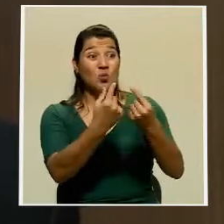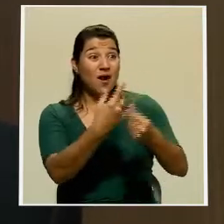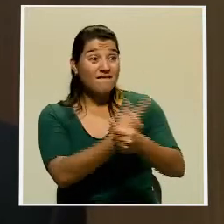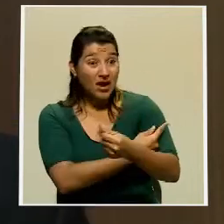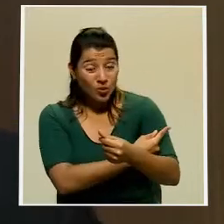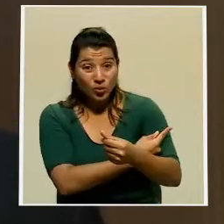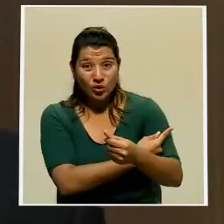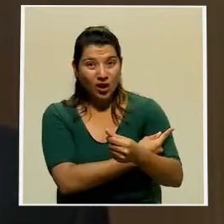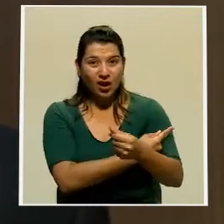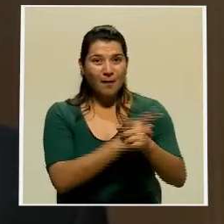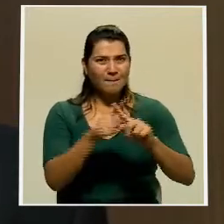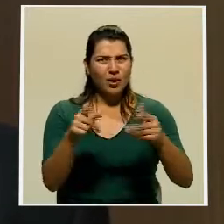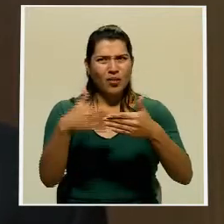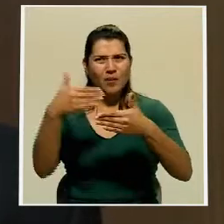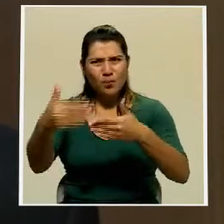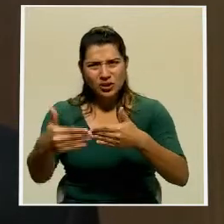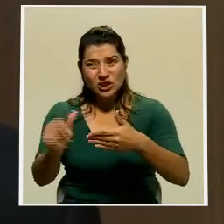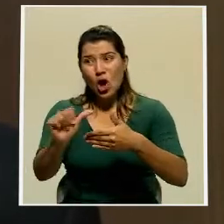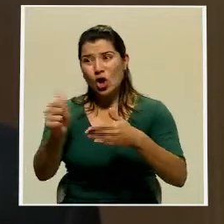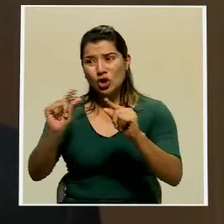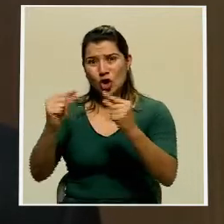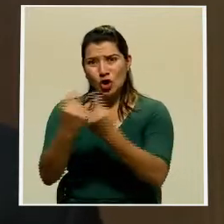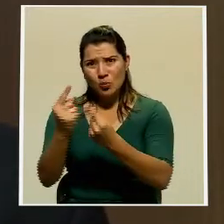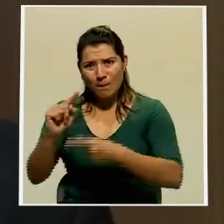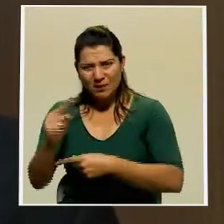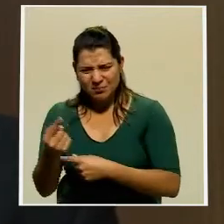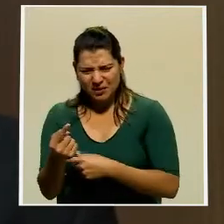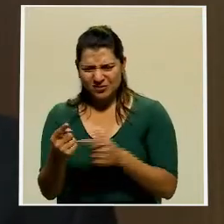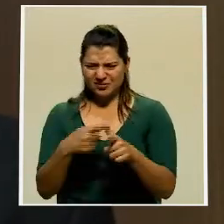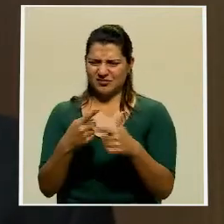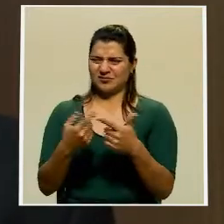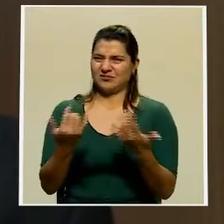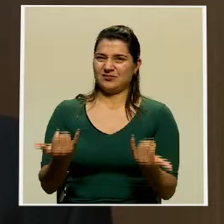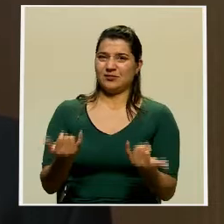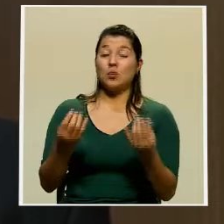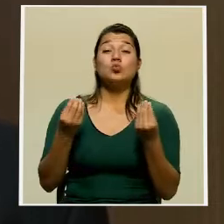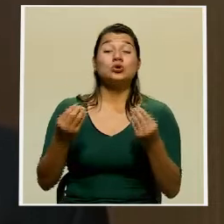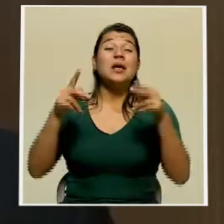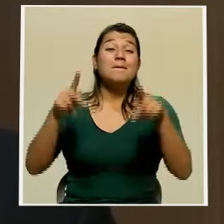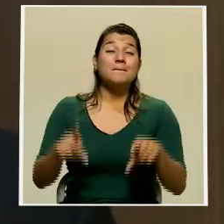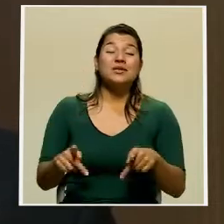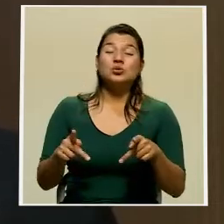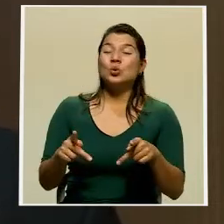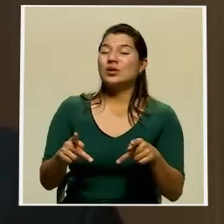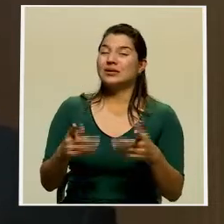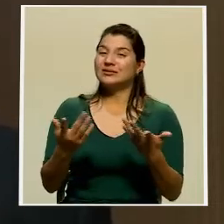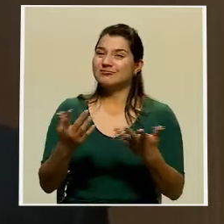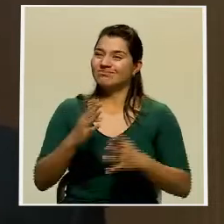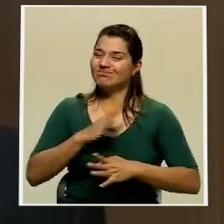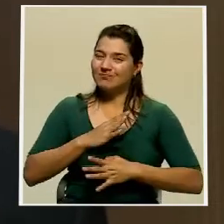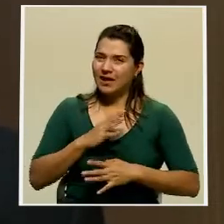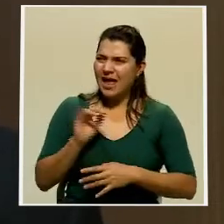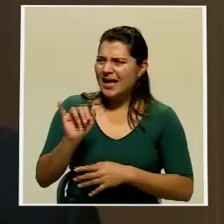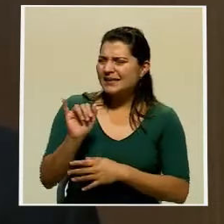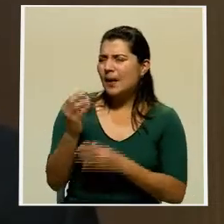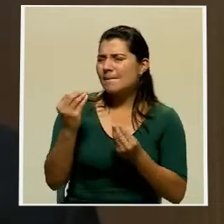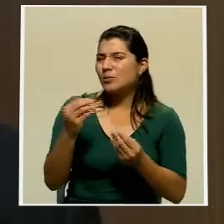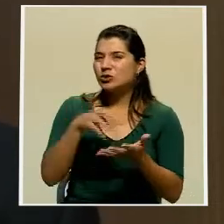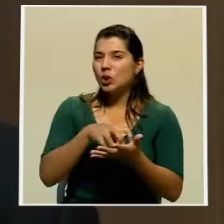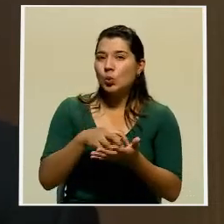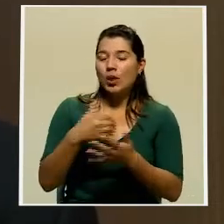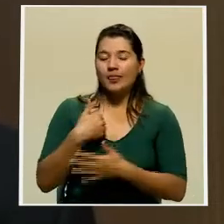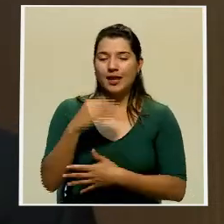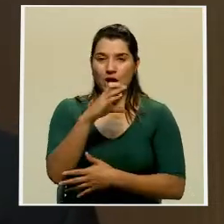bono proteger, cosas que están muy sensibles, muy pendientes y son las incertidumbres que los costarricenses